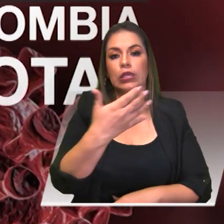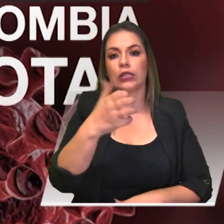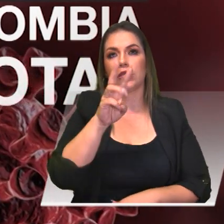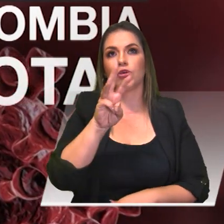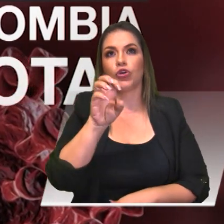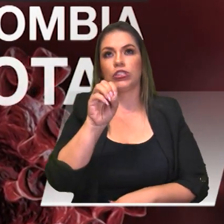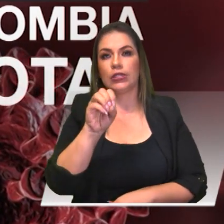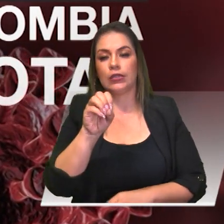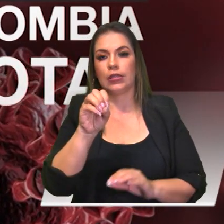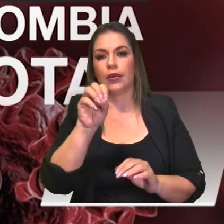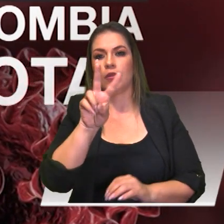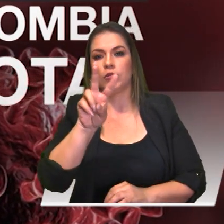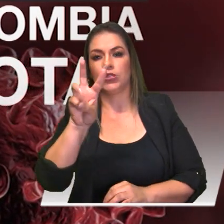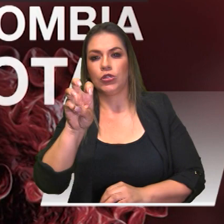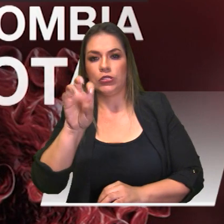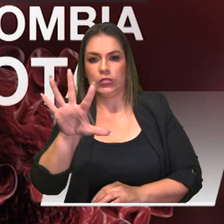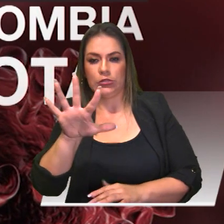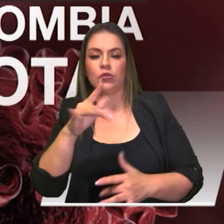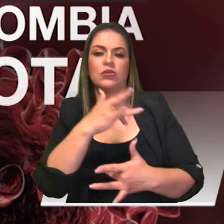1.580.285 ya lo han superado.